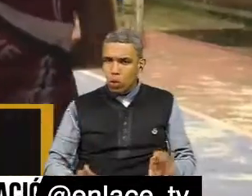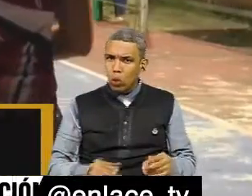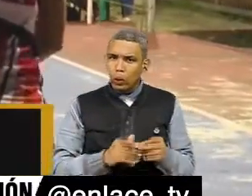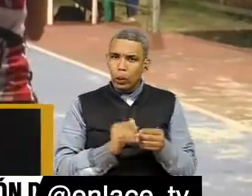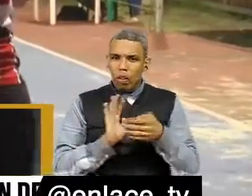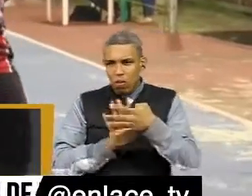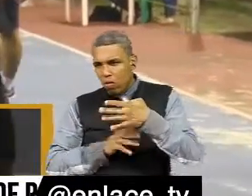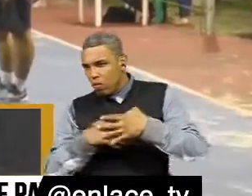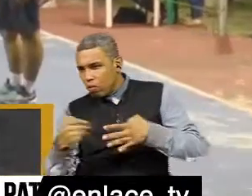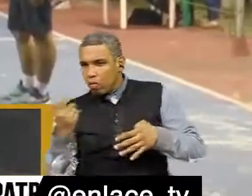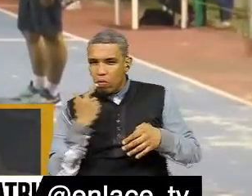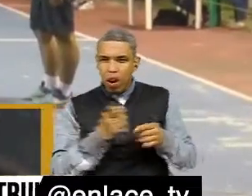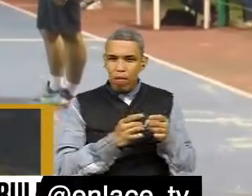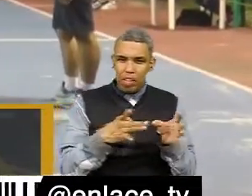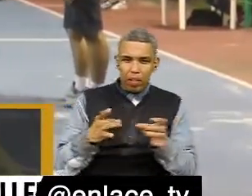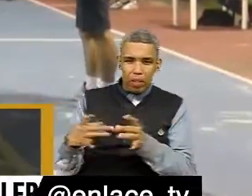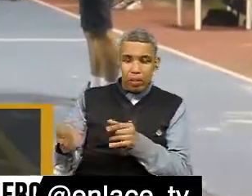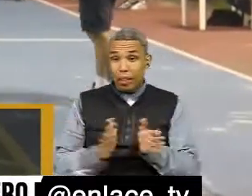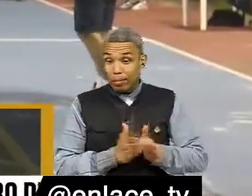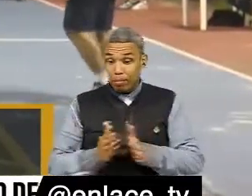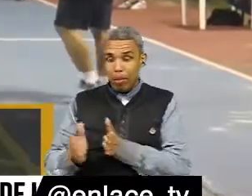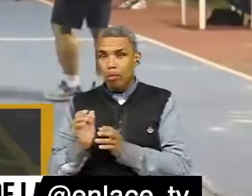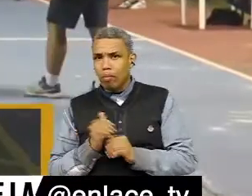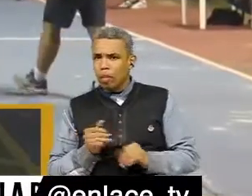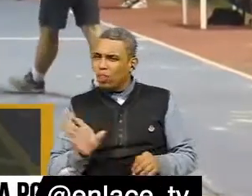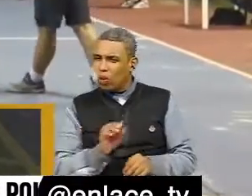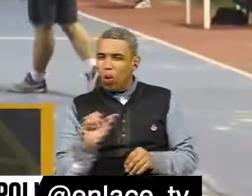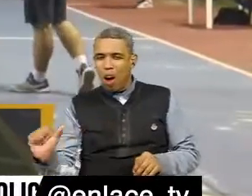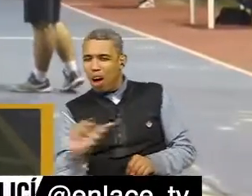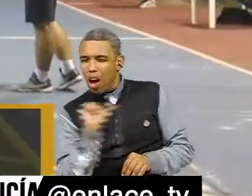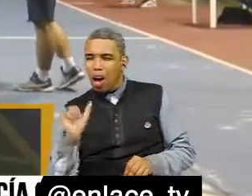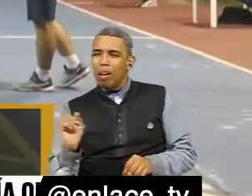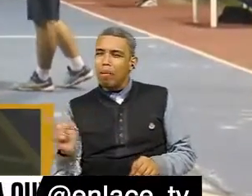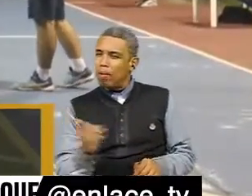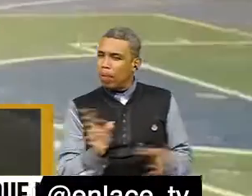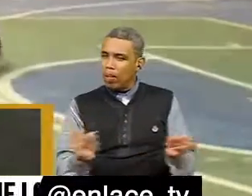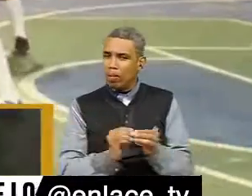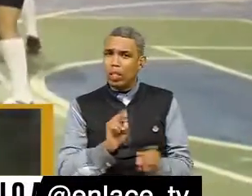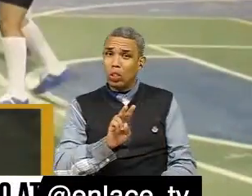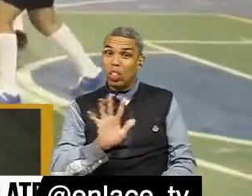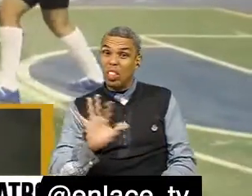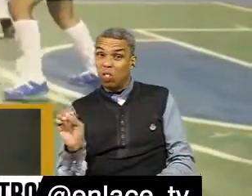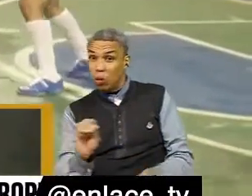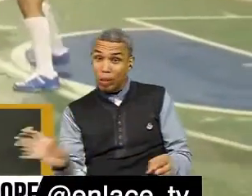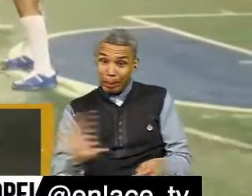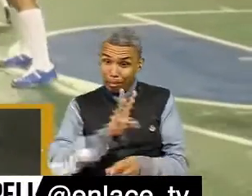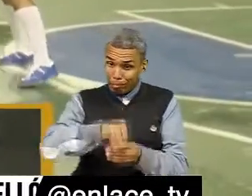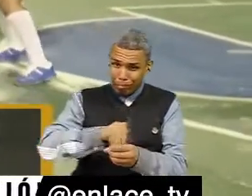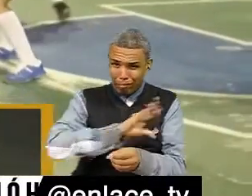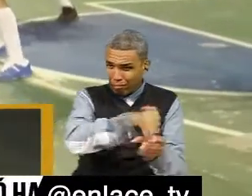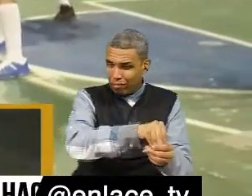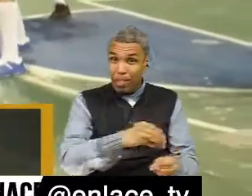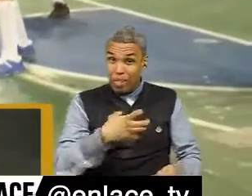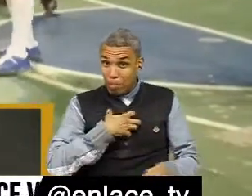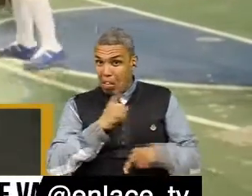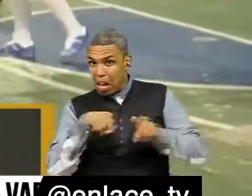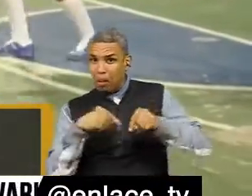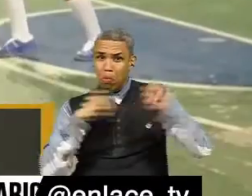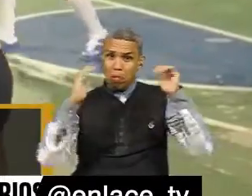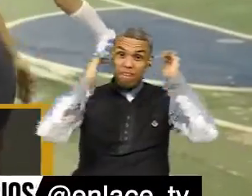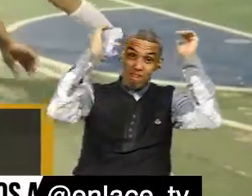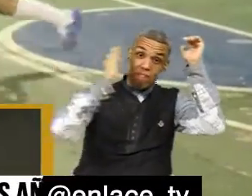y efectivamente más o menos 250 mujeres estamos participando. Unas juegan, unas son de categoría alta, unas no tanto, unas están